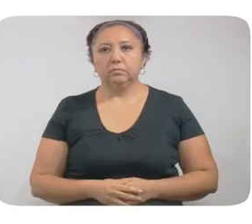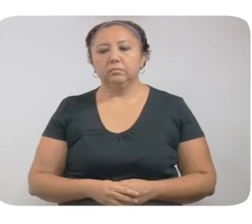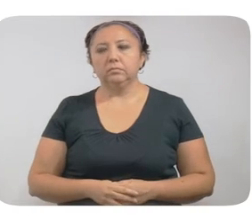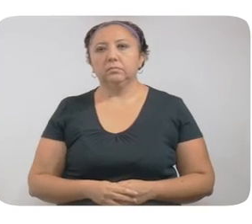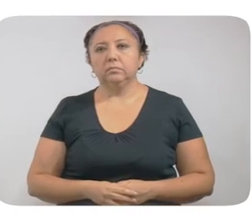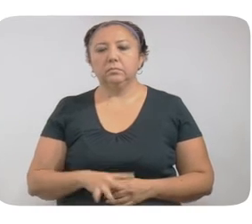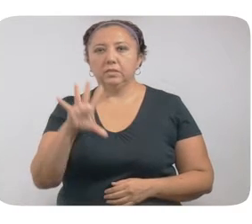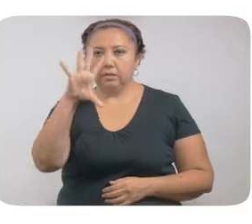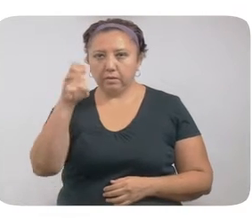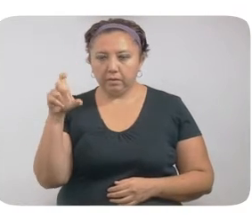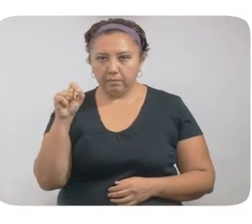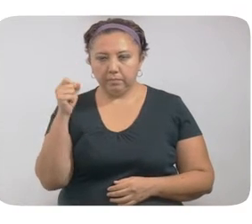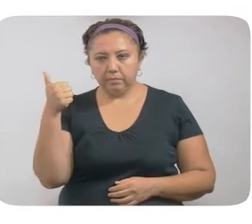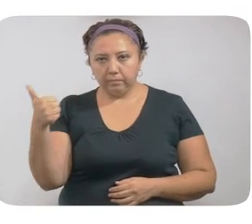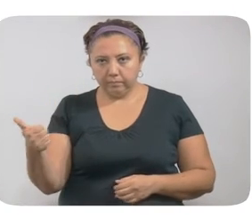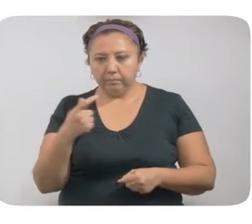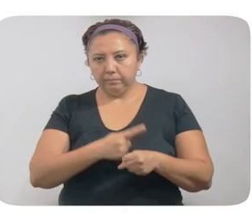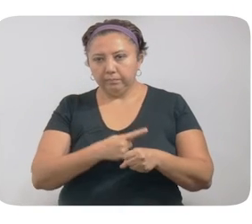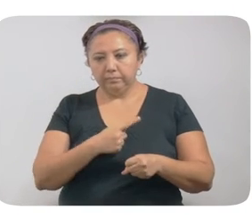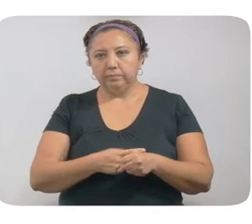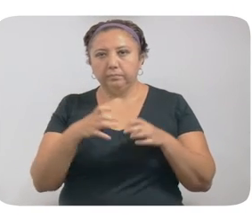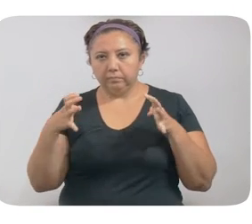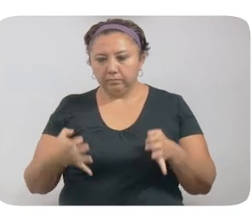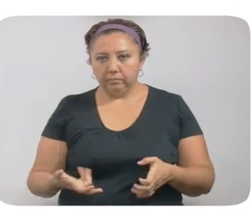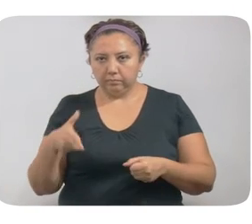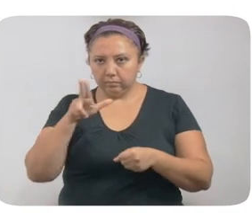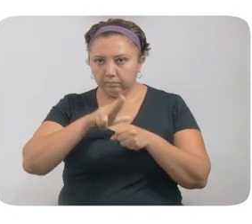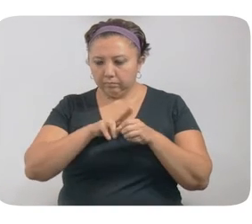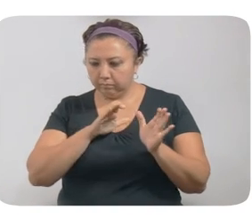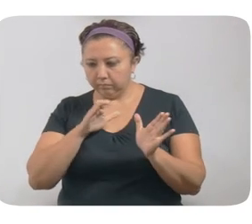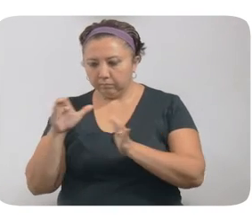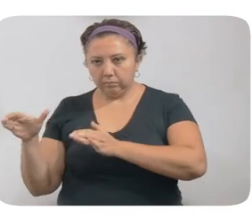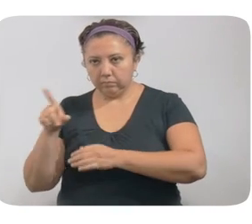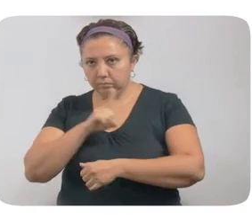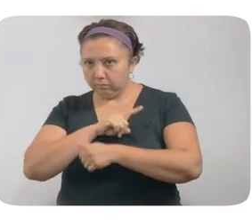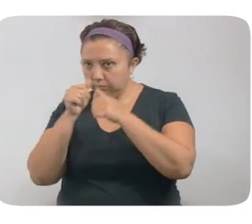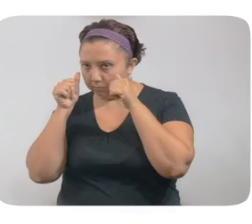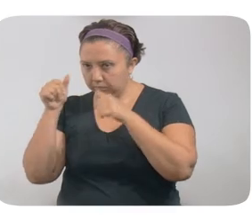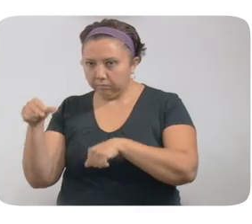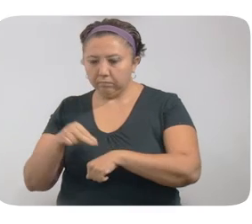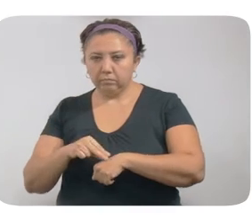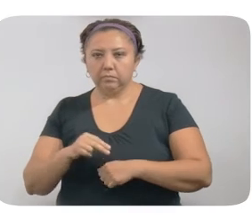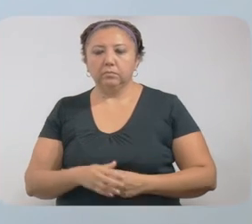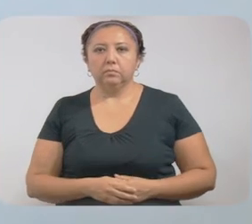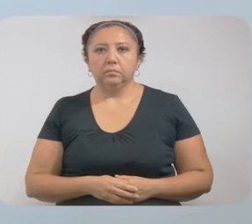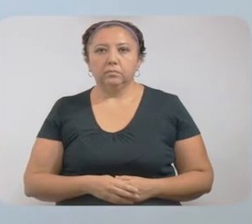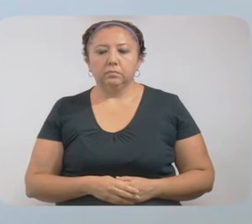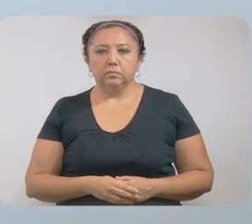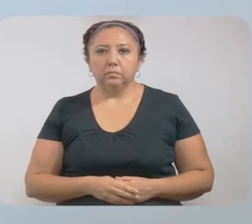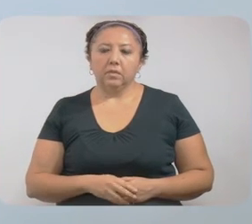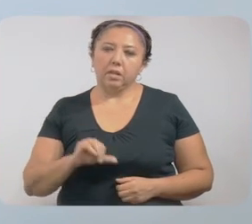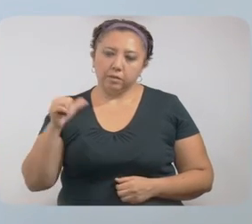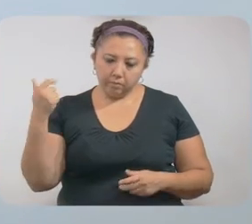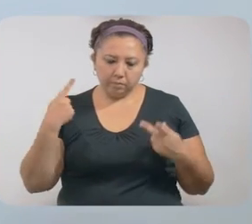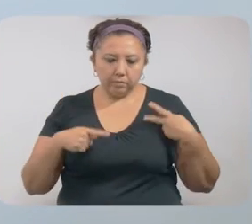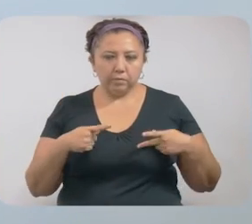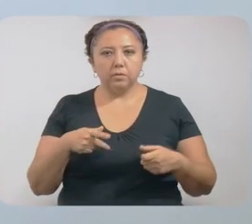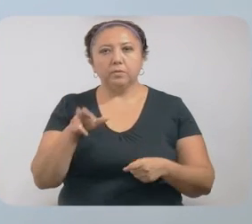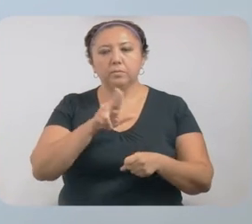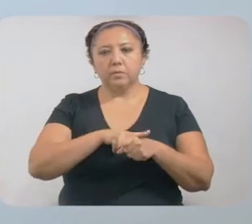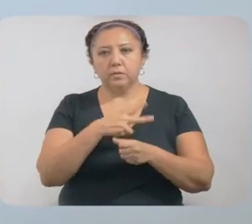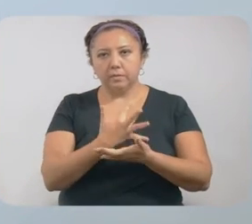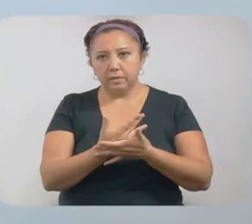leves. 526 de los casos confirmados están hospitalizados y en aislamiento total. Hay otros pacientes